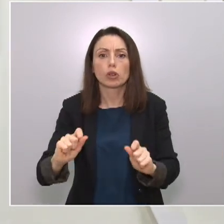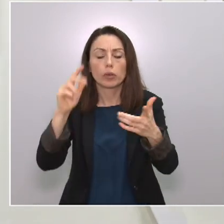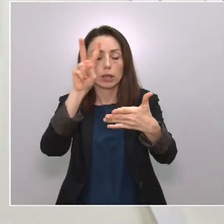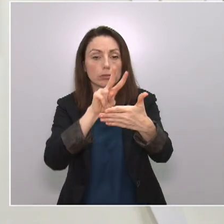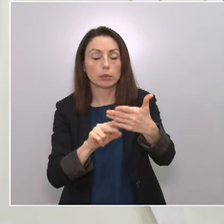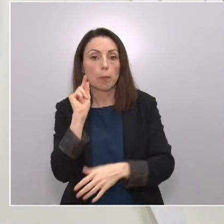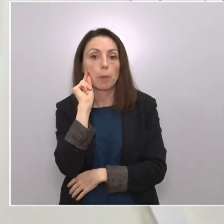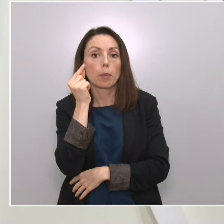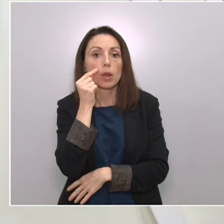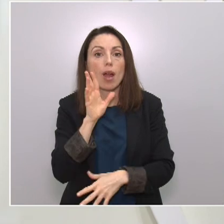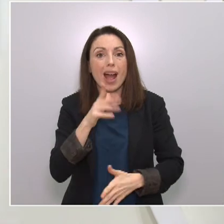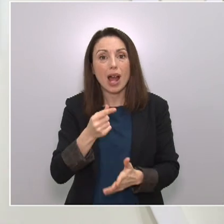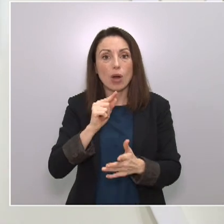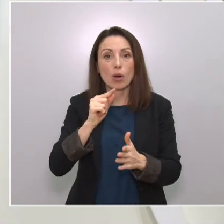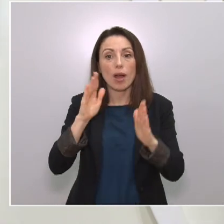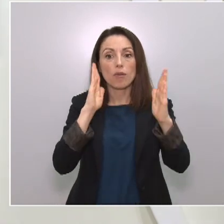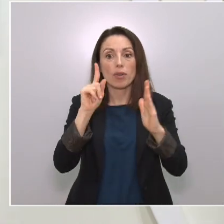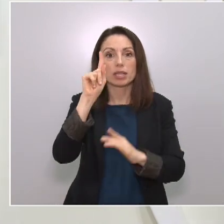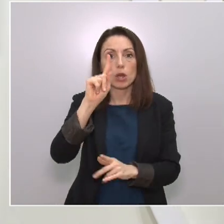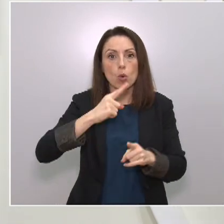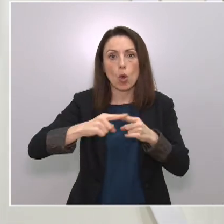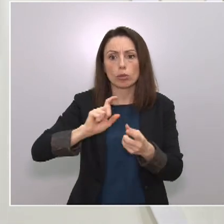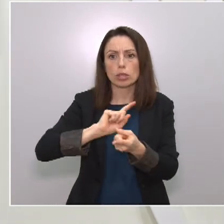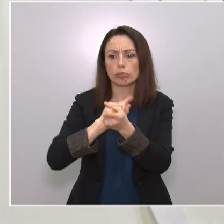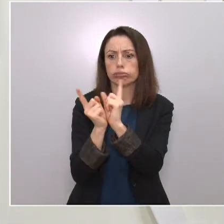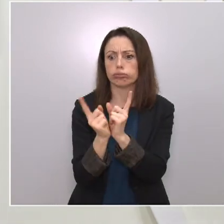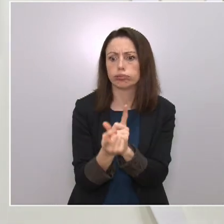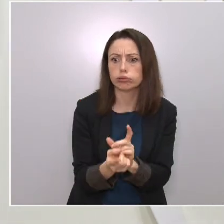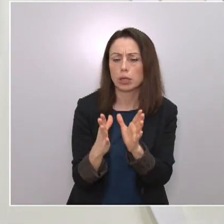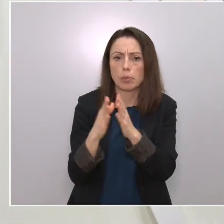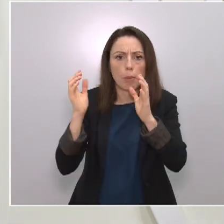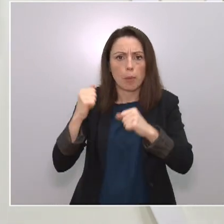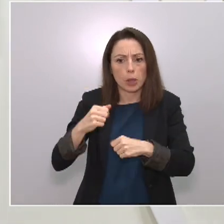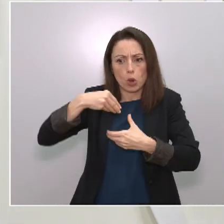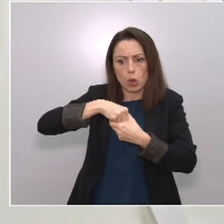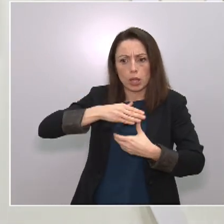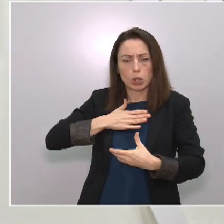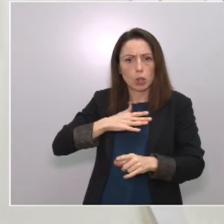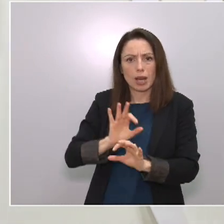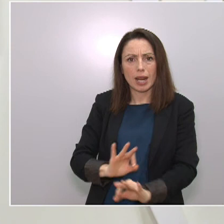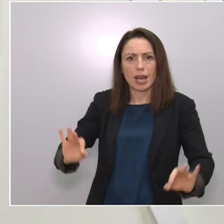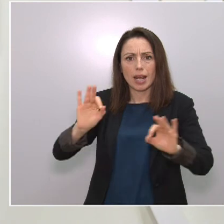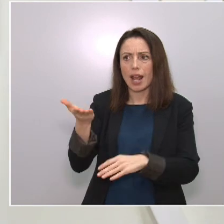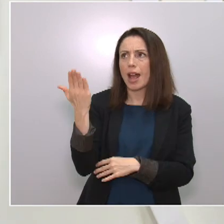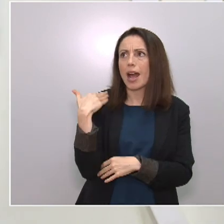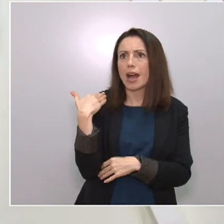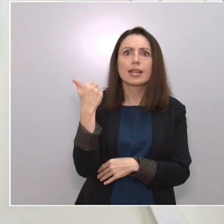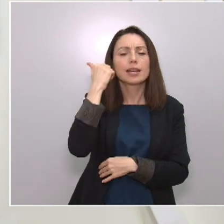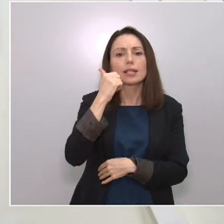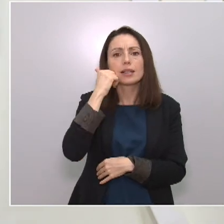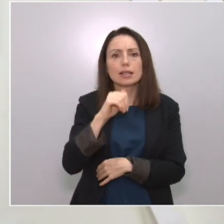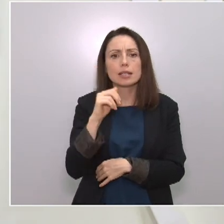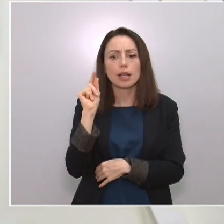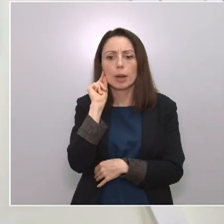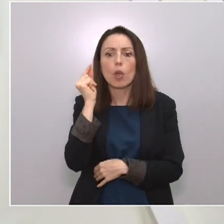una modificación de muchos aspectos de la fase 1 que no se ha consensuado con nosotros y que nos hemos encontrado publicado ayer día sábado,